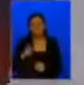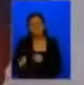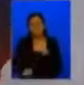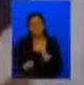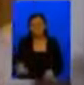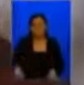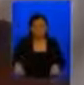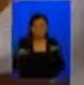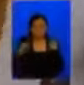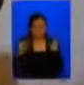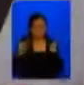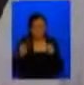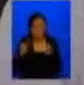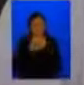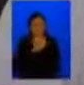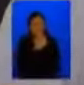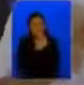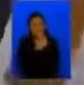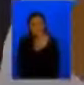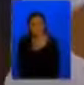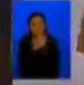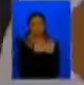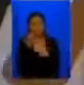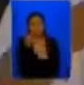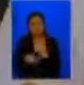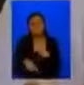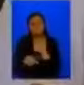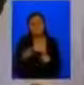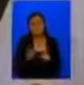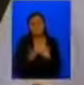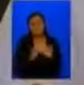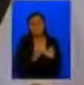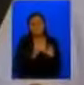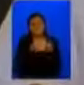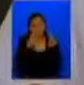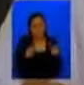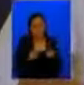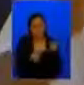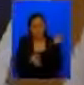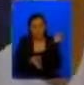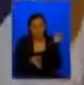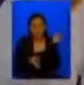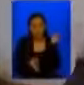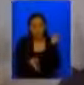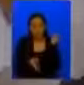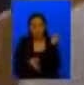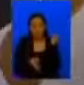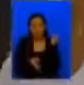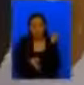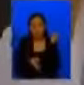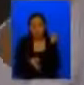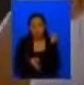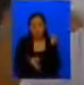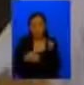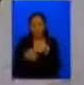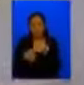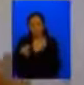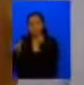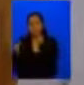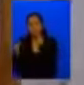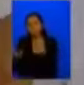hijos, para ir al médico, y les daban era un certificado de depósito, ¿se acuerdan? Ese certificado de depósito lo podían